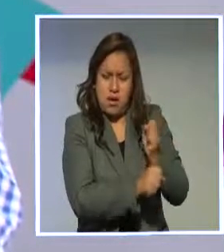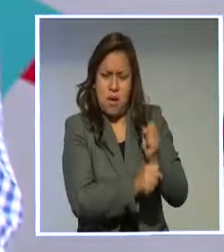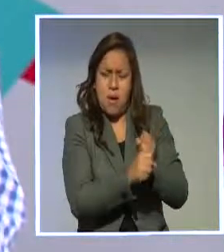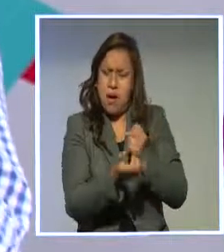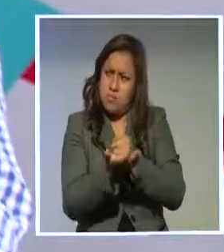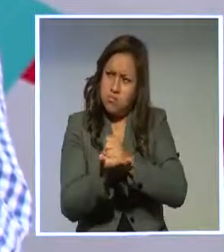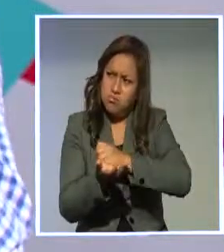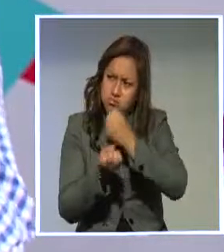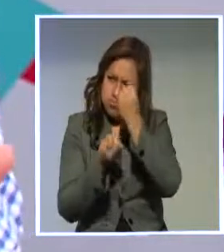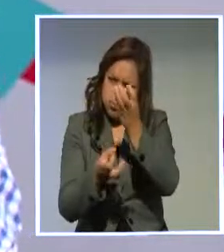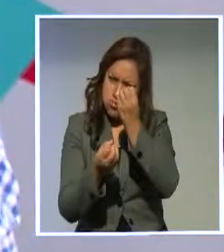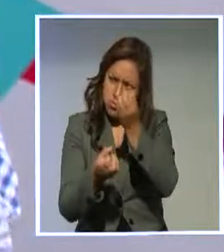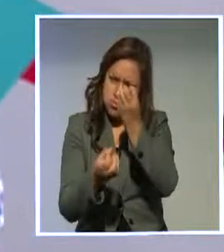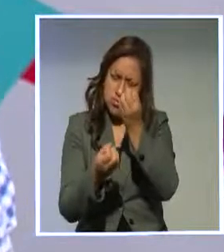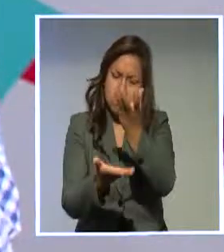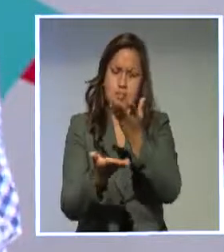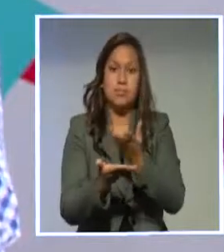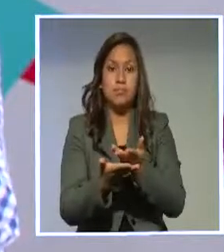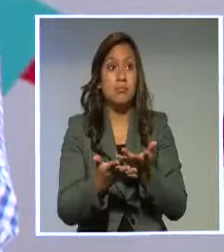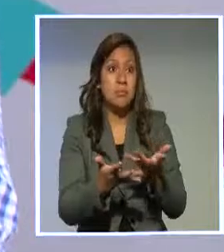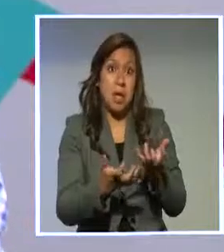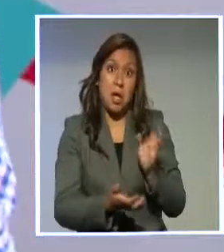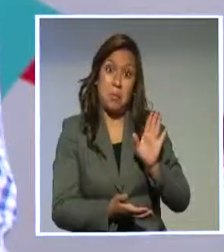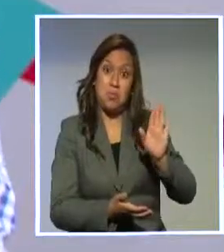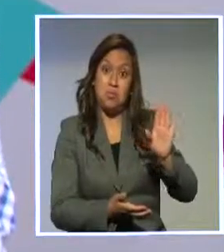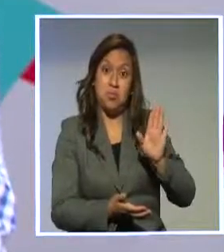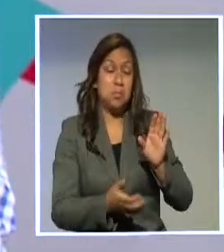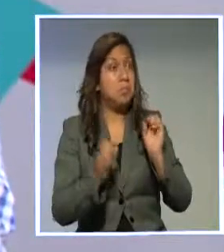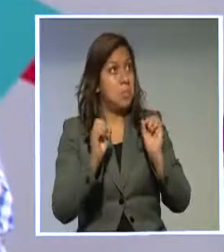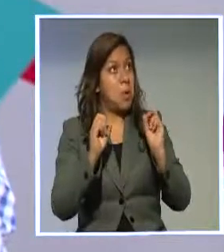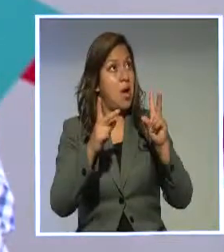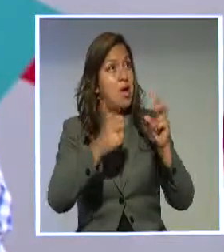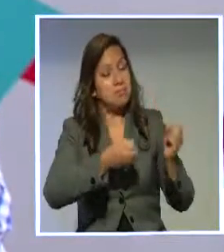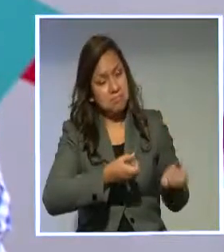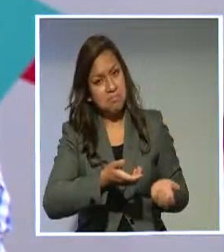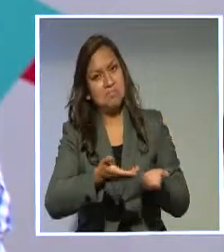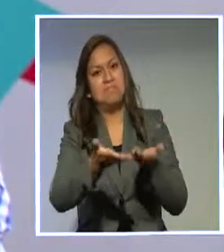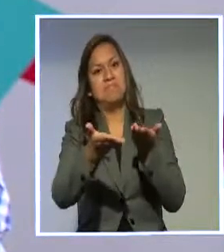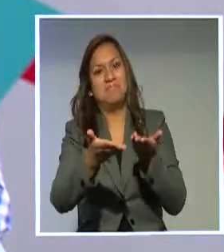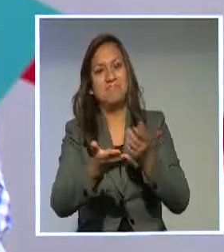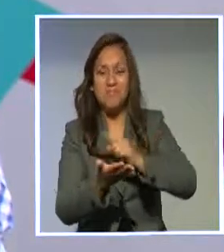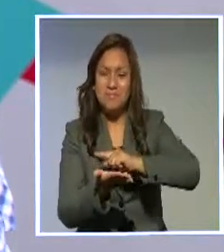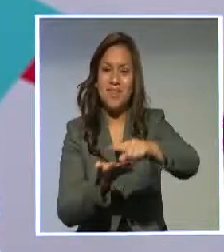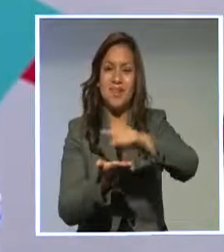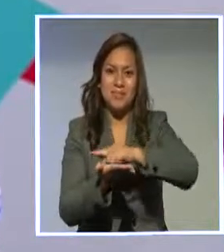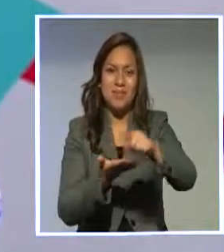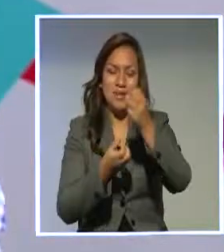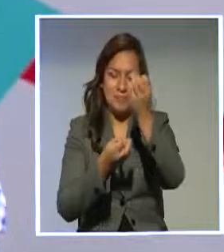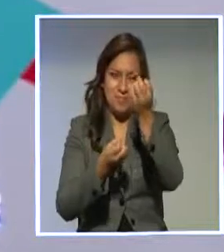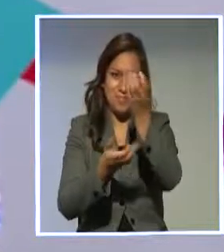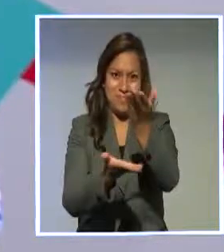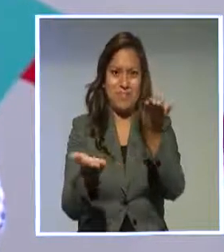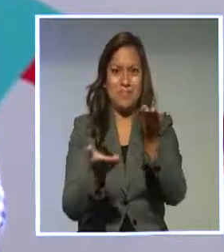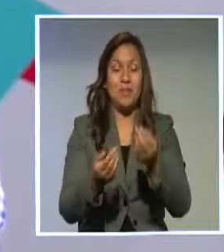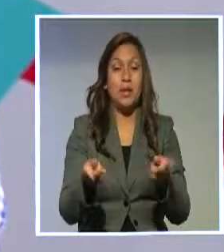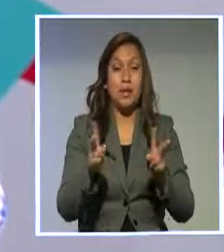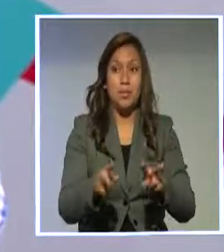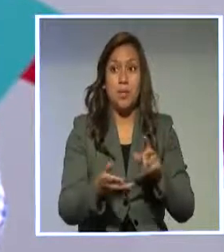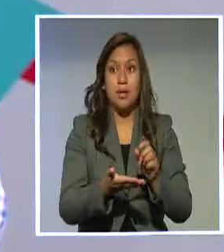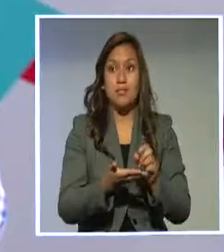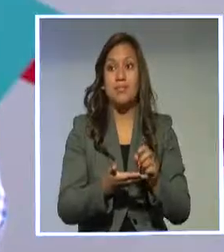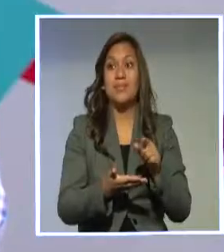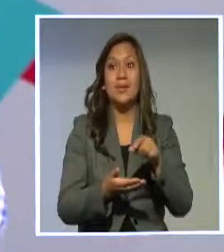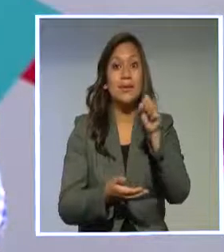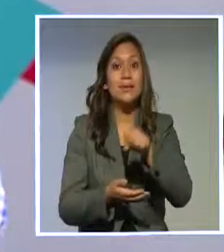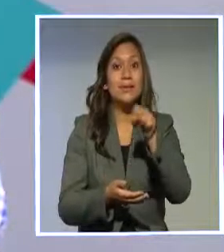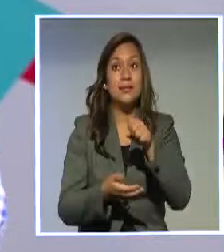desde el despacho, por supuesto, y desde los diferentes territorios, además también de la radio, y en este momento sí es un enlace